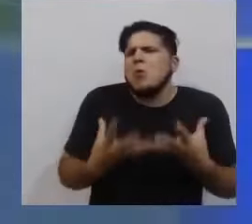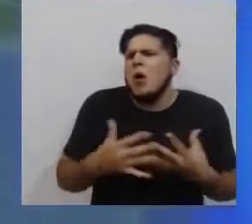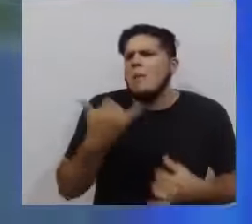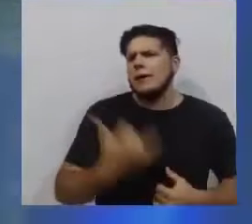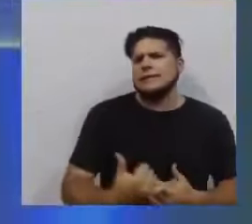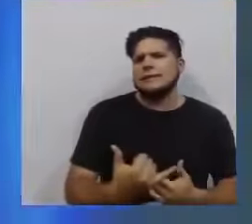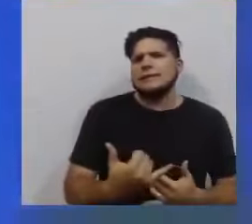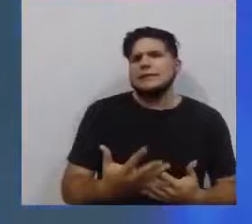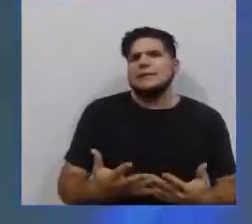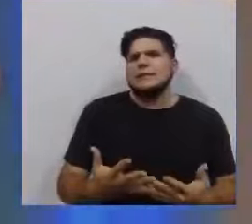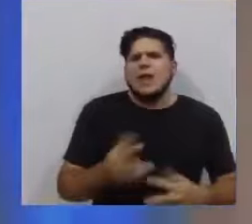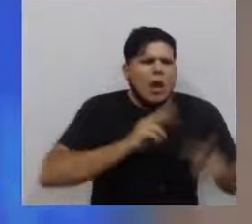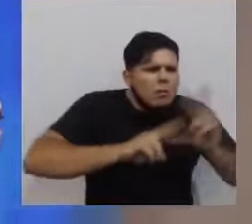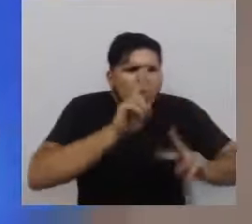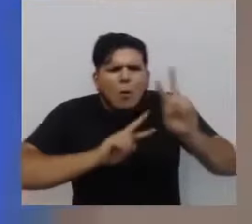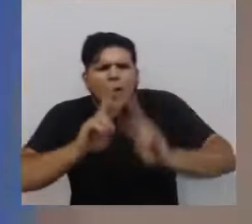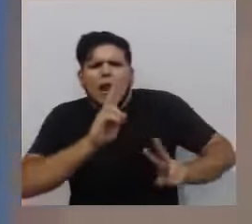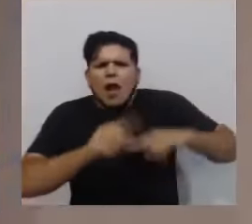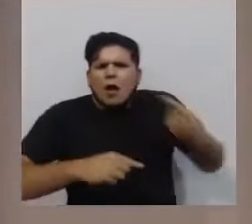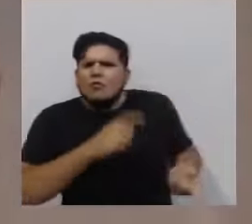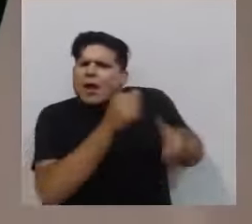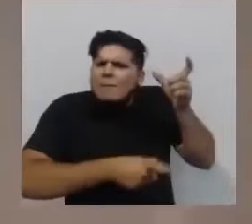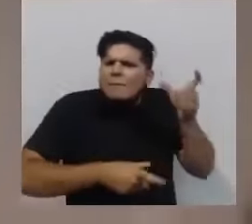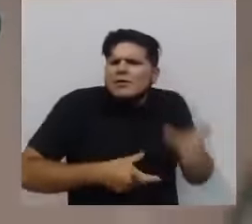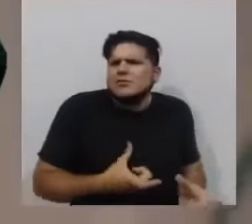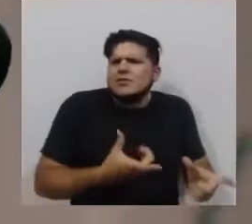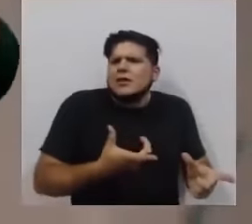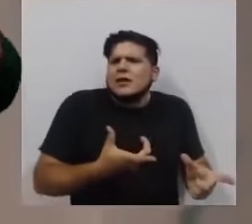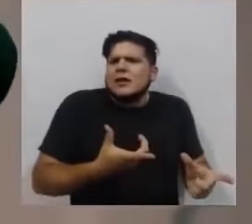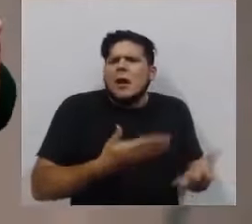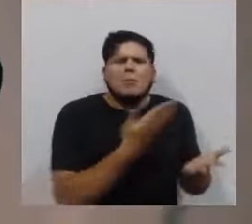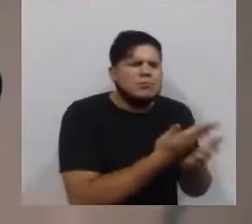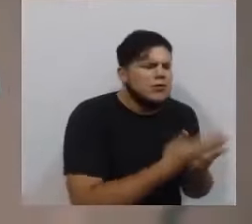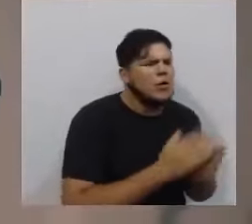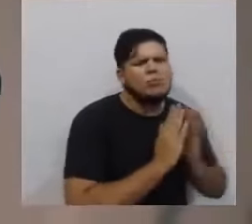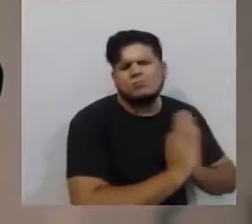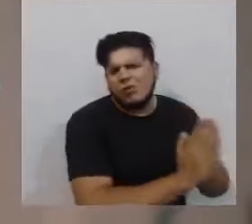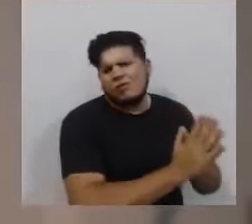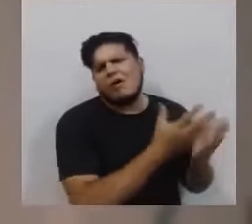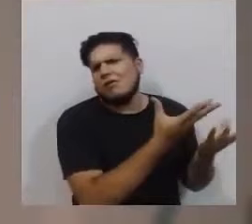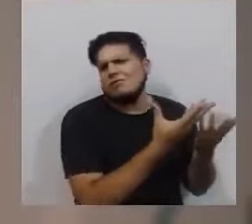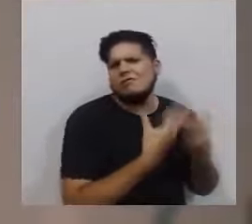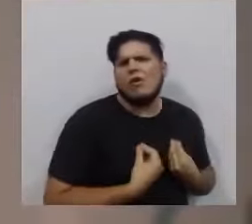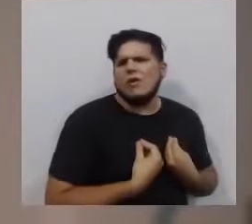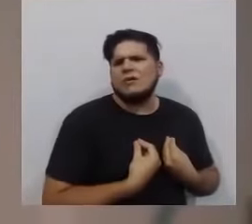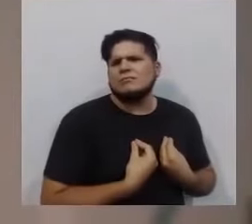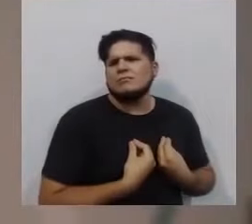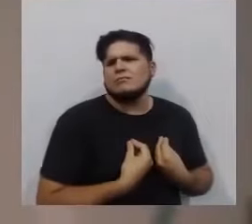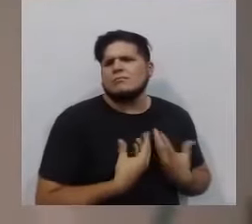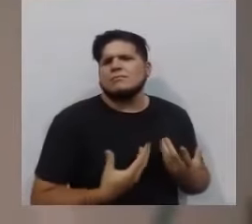practican el rating el yoga para que su interior se apacigüe